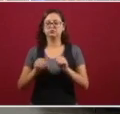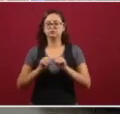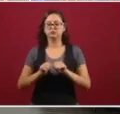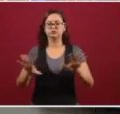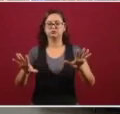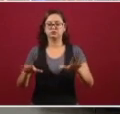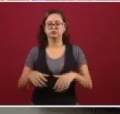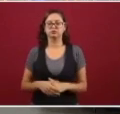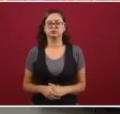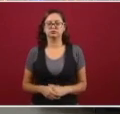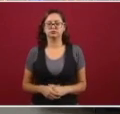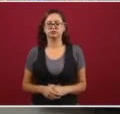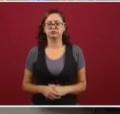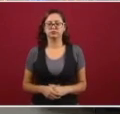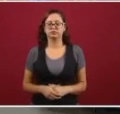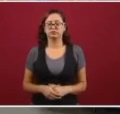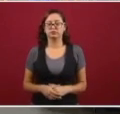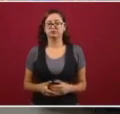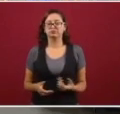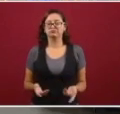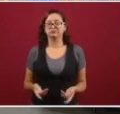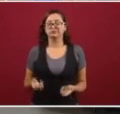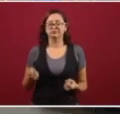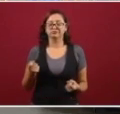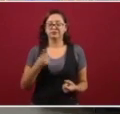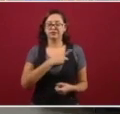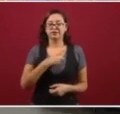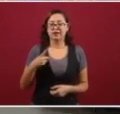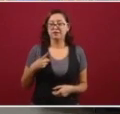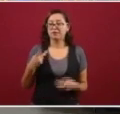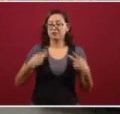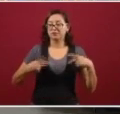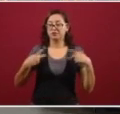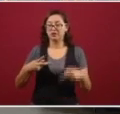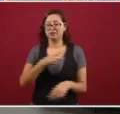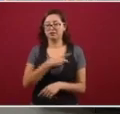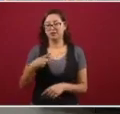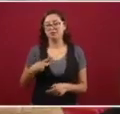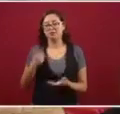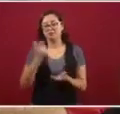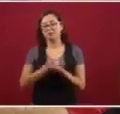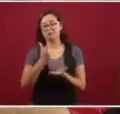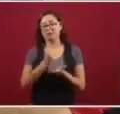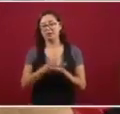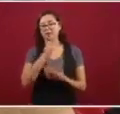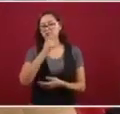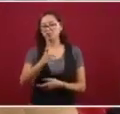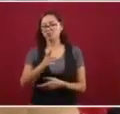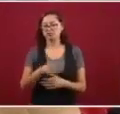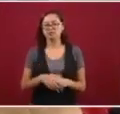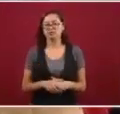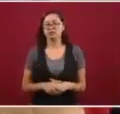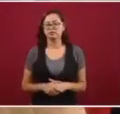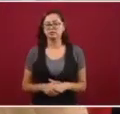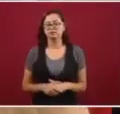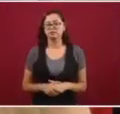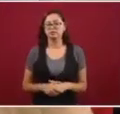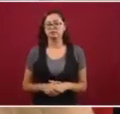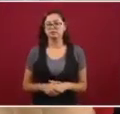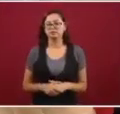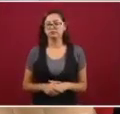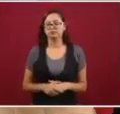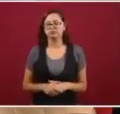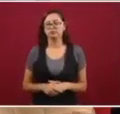de cómo andan las deudas de usuarios en Comisión Federal de Electricidad. Hay que ver nada